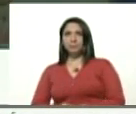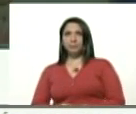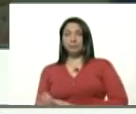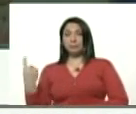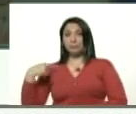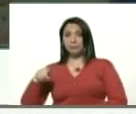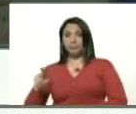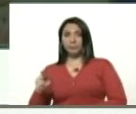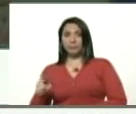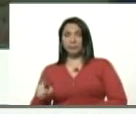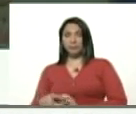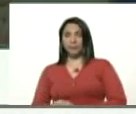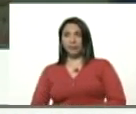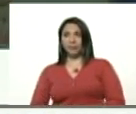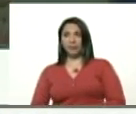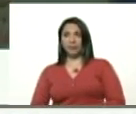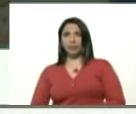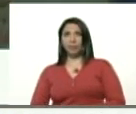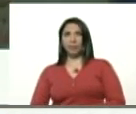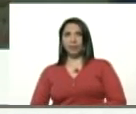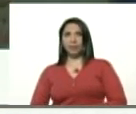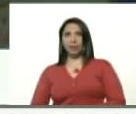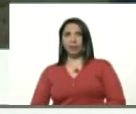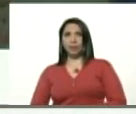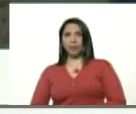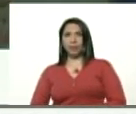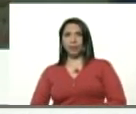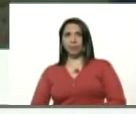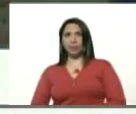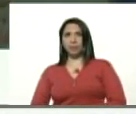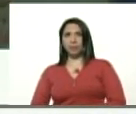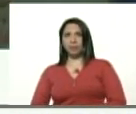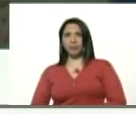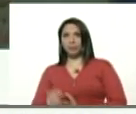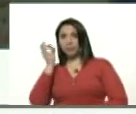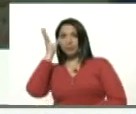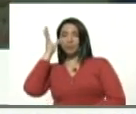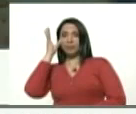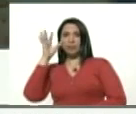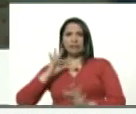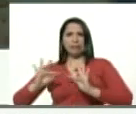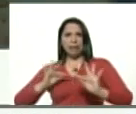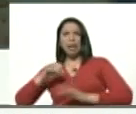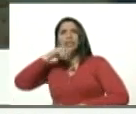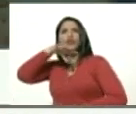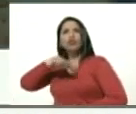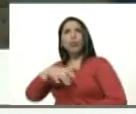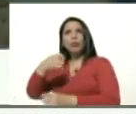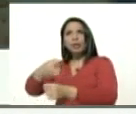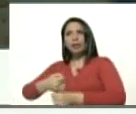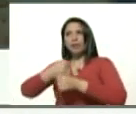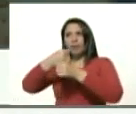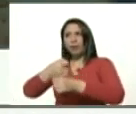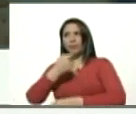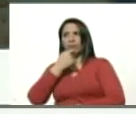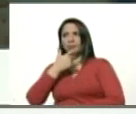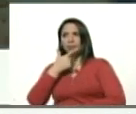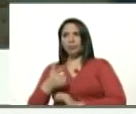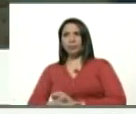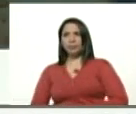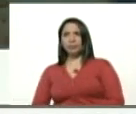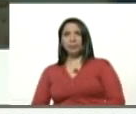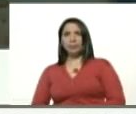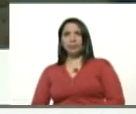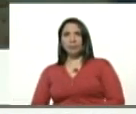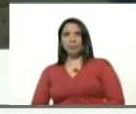tenemos una escenificación teatral de la historia de un caballo que era bien bonito. Uno